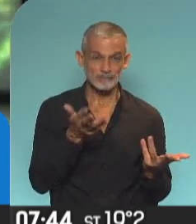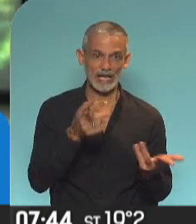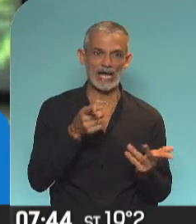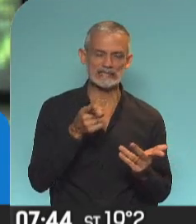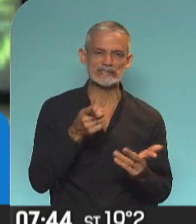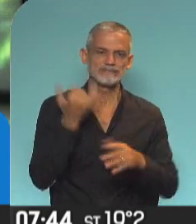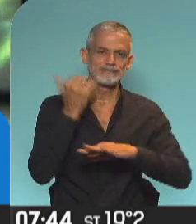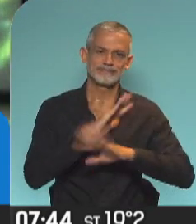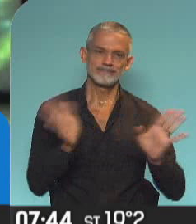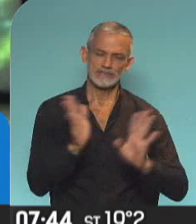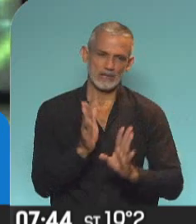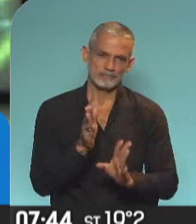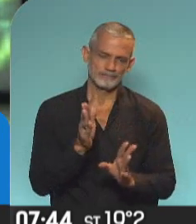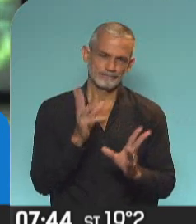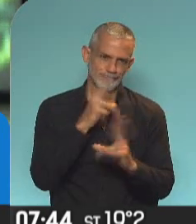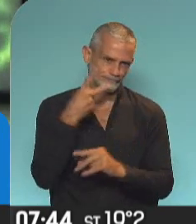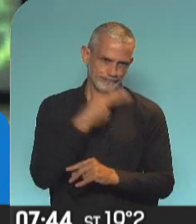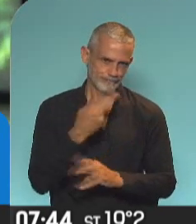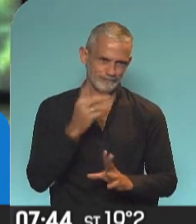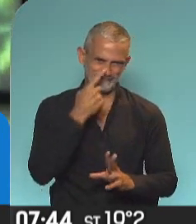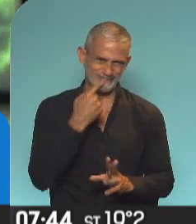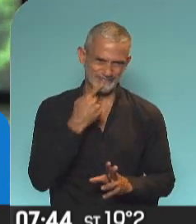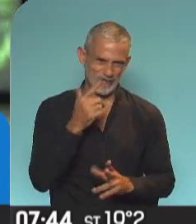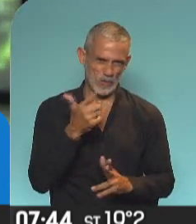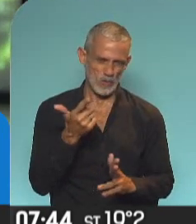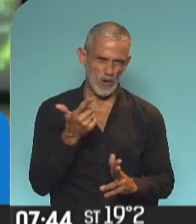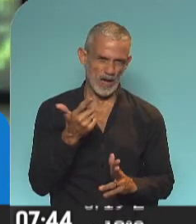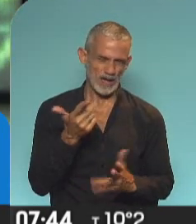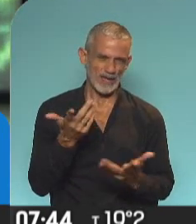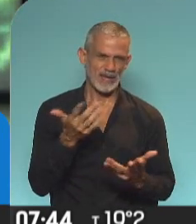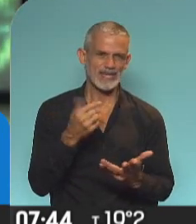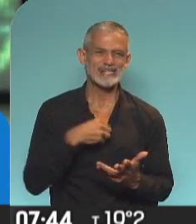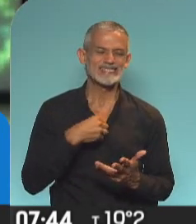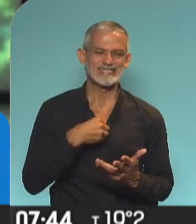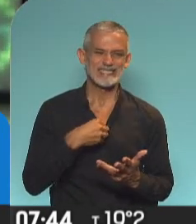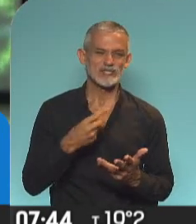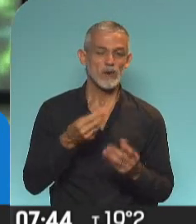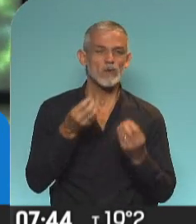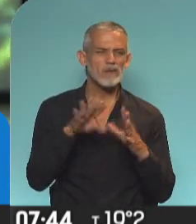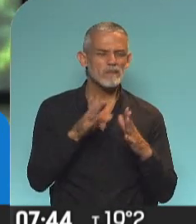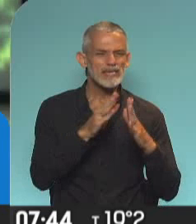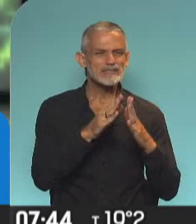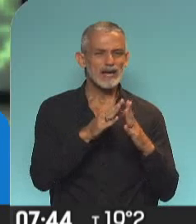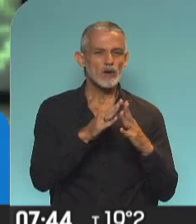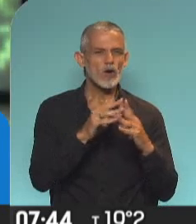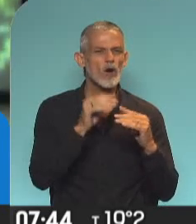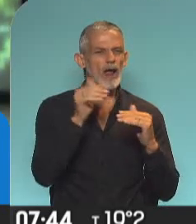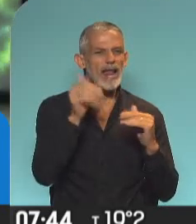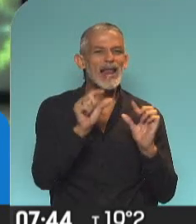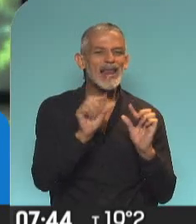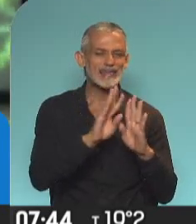que realmente se manifiesta y es más exacerbado este síntoma. Pero te diría que comienza no de forma lenta,